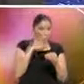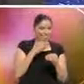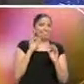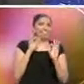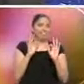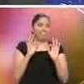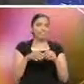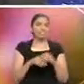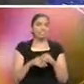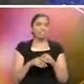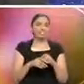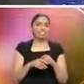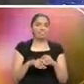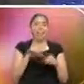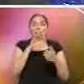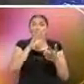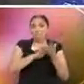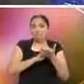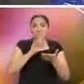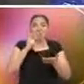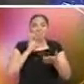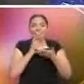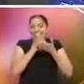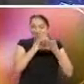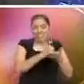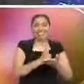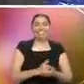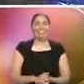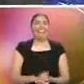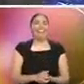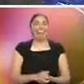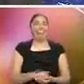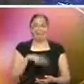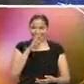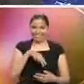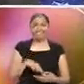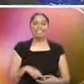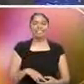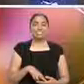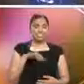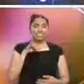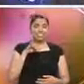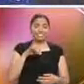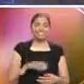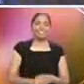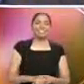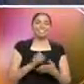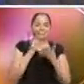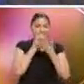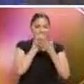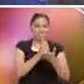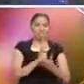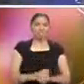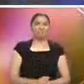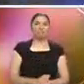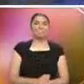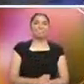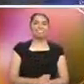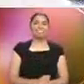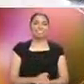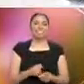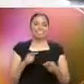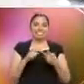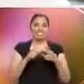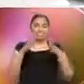Dele. Me ayudó mi esposa a cortar. Que luego no diga llegando, te ayudé y no me dijiste nada. No me reclamen.